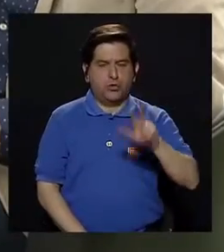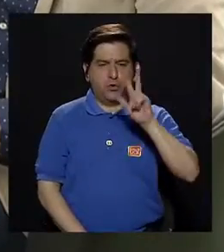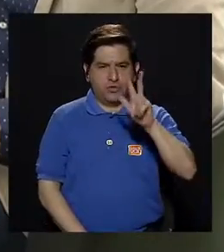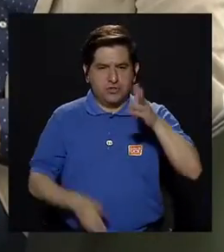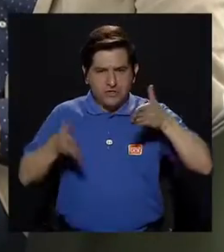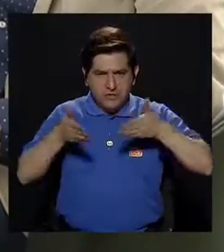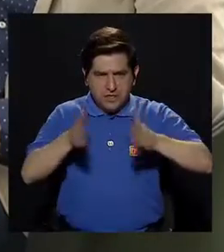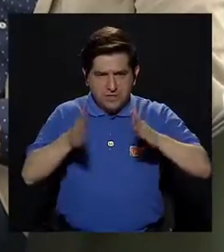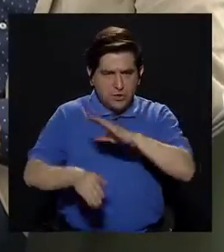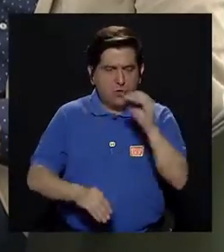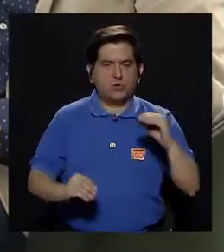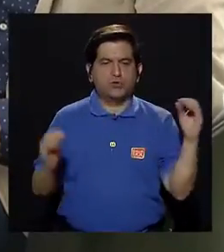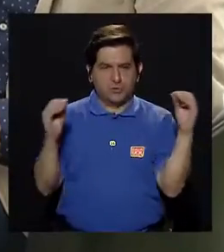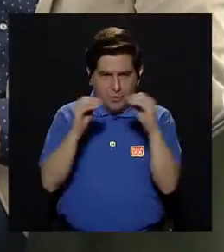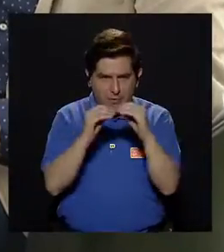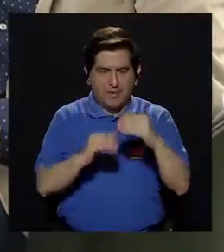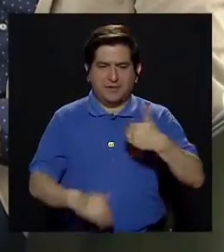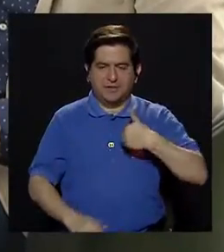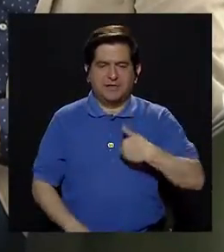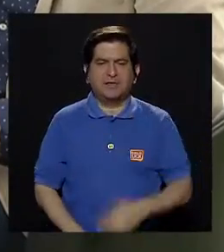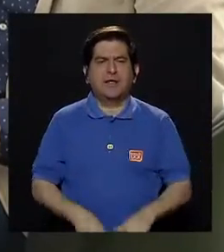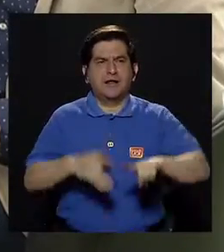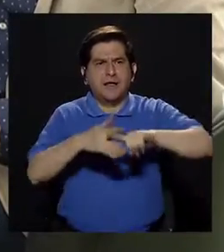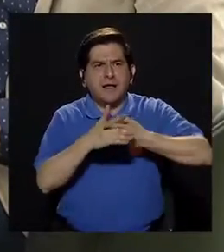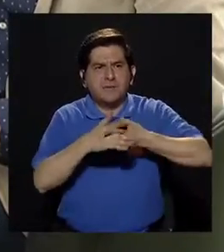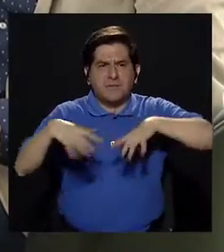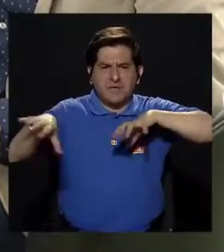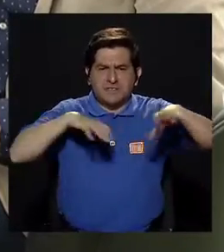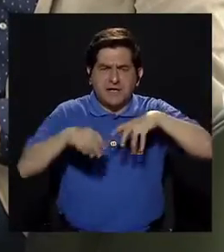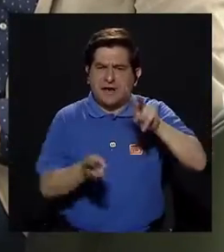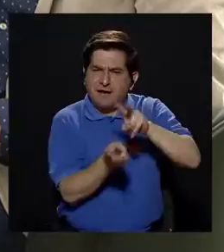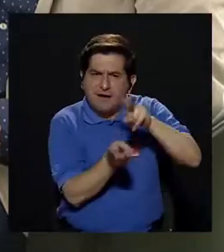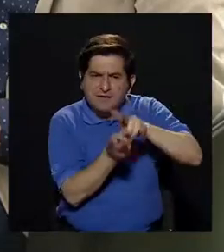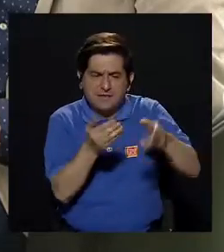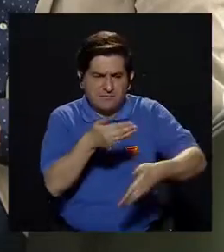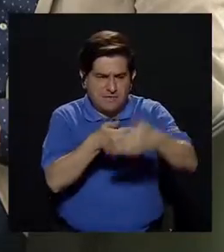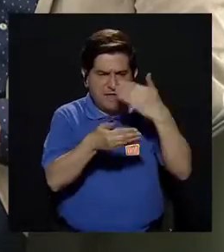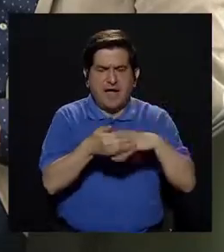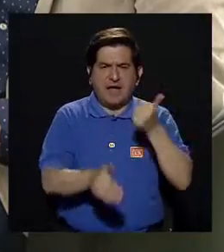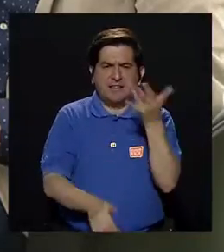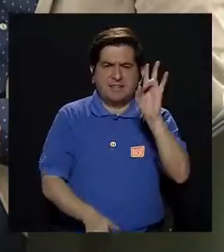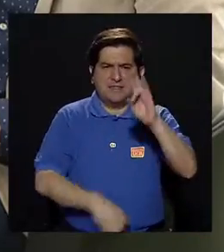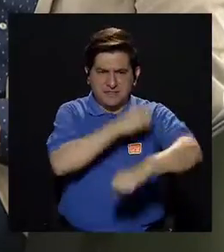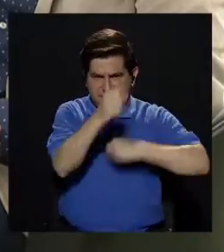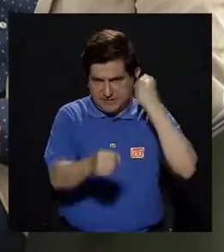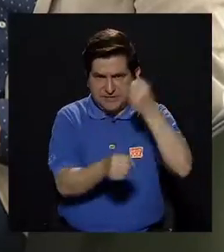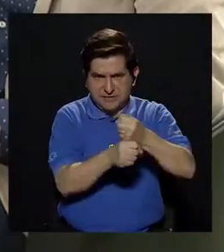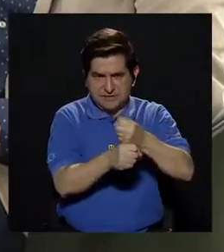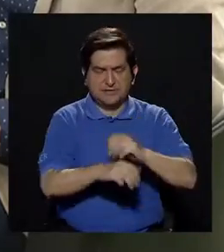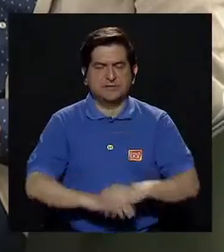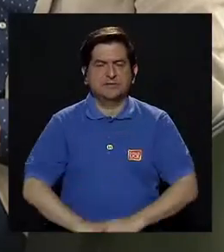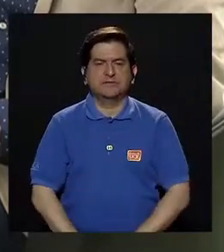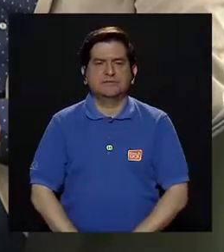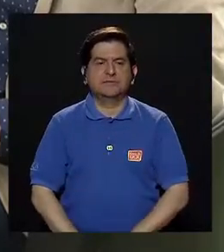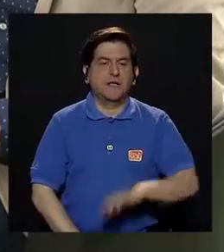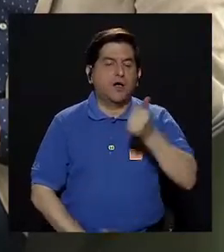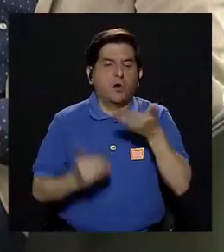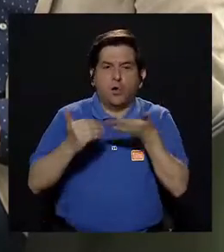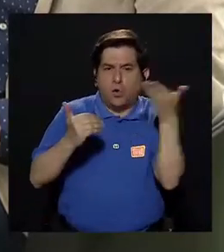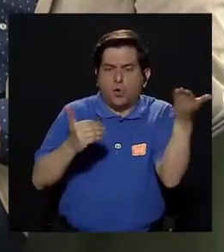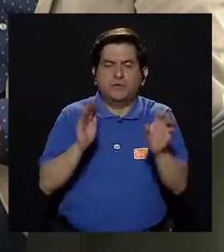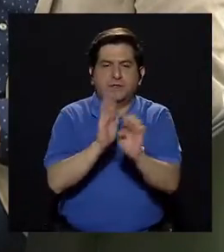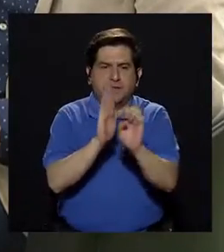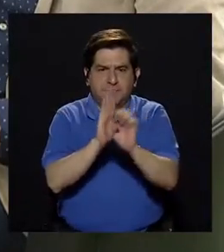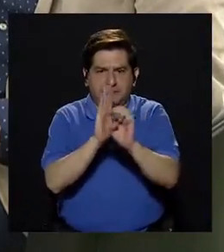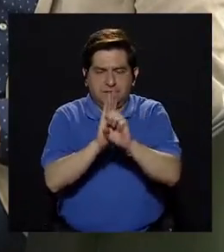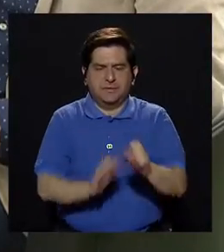3 hijos, haber empezado su vida sexual activa antes de los 17 años, ¿verdad? Otra cosa